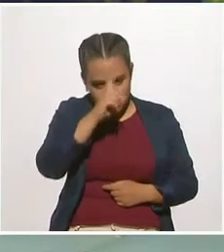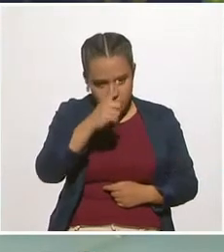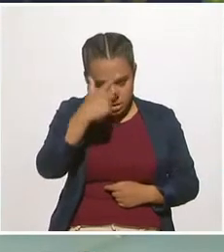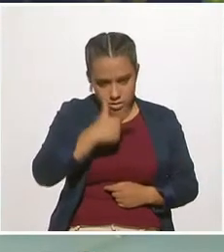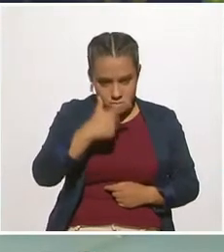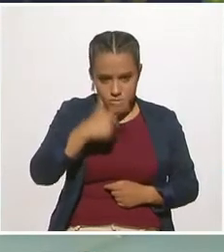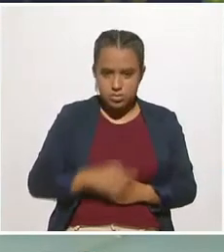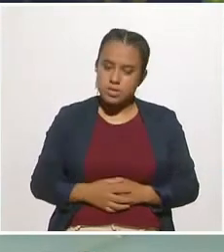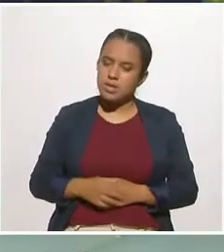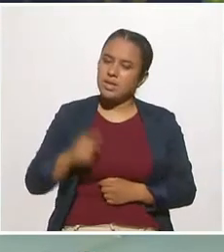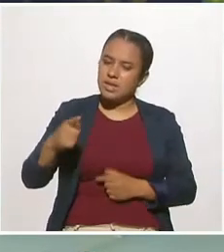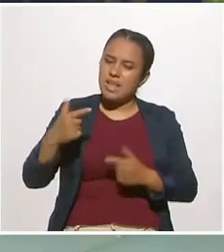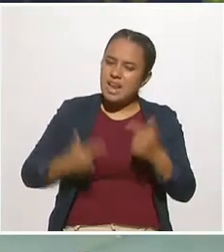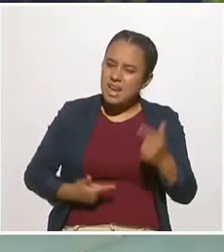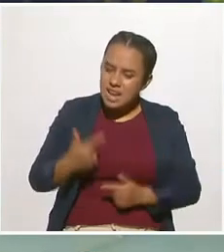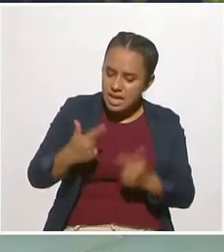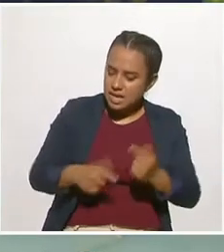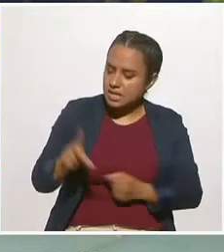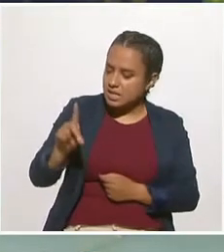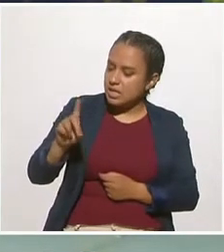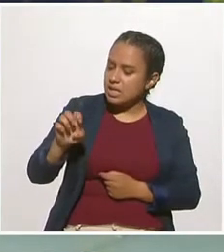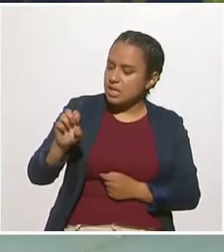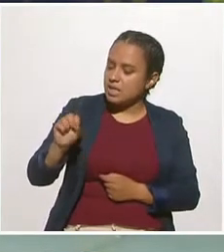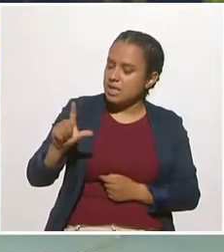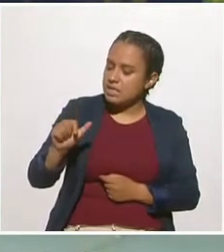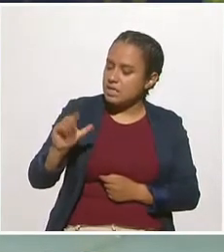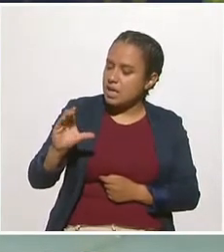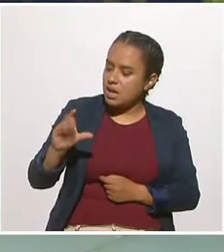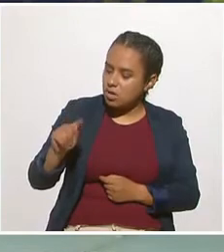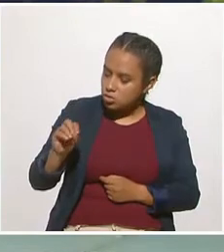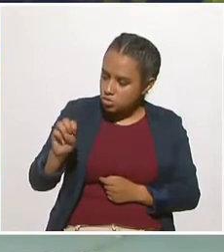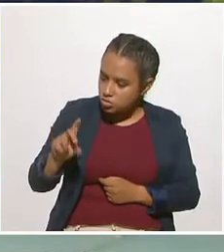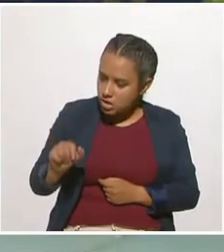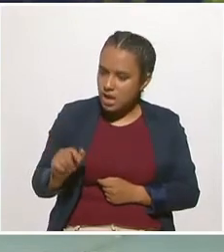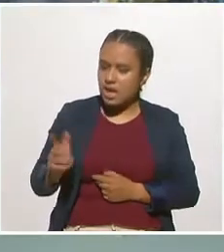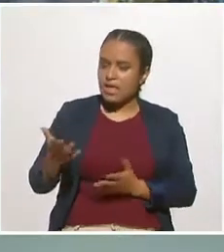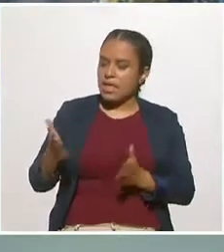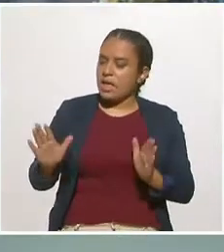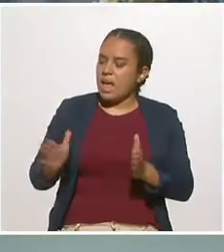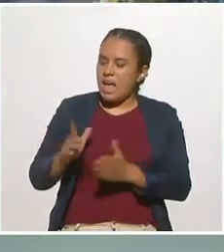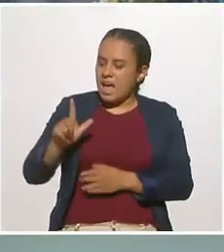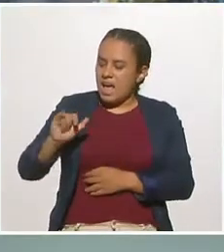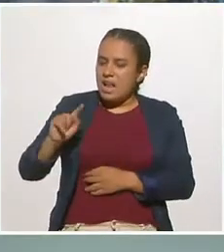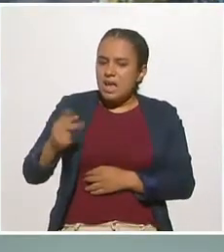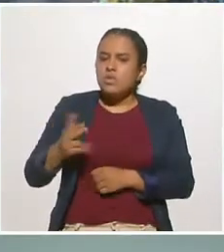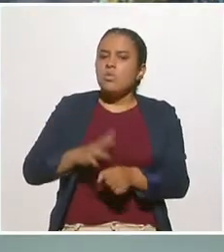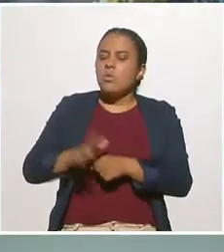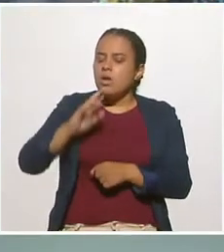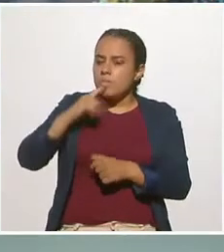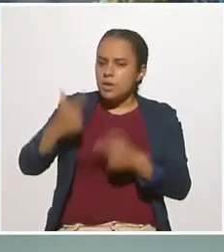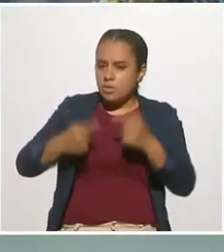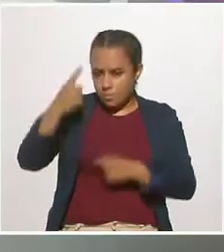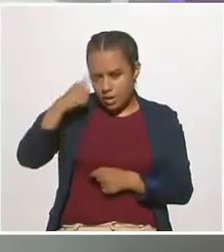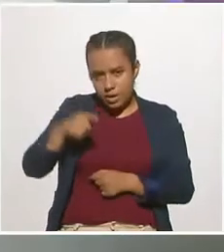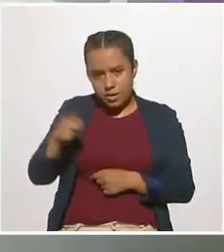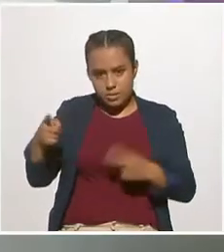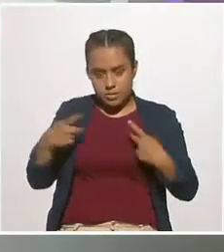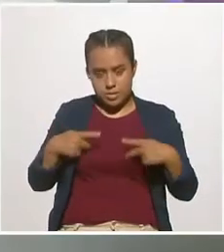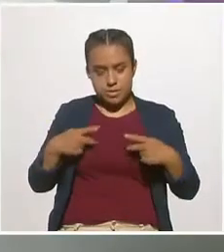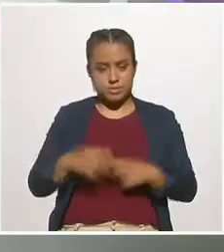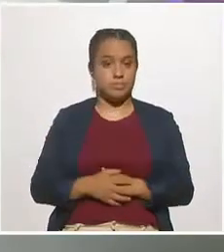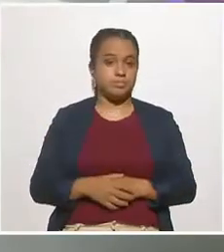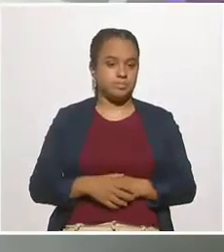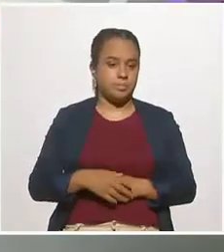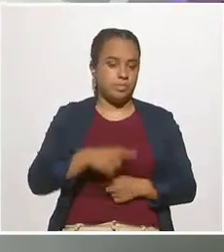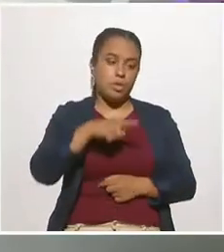deslactosada, light, ¿cuál sería la mejor leche para las personas con diabetes? la que el nutriólogo le recomiende y la